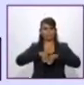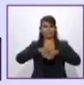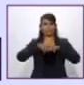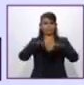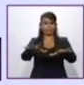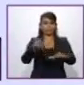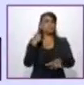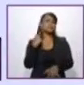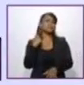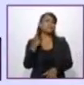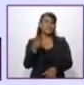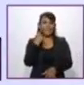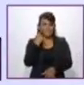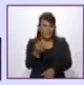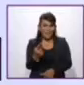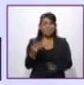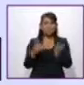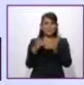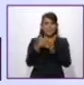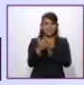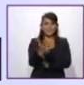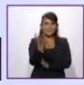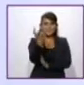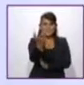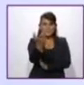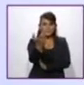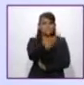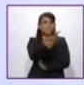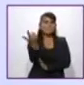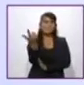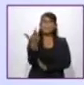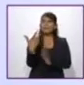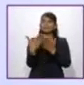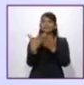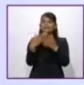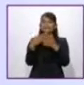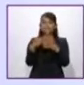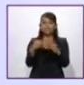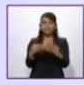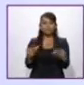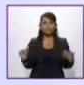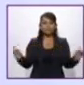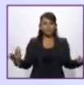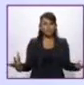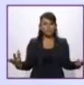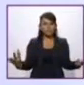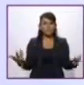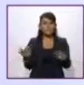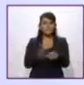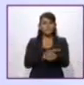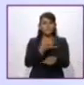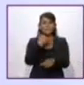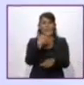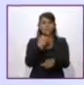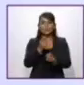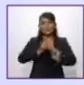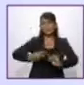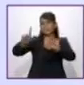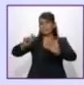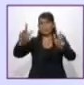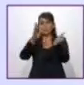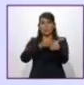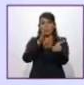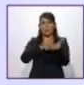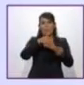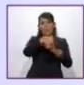de pesos de nosotros, los ciudadanos, tirados a la basura. Tirados a la basura que contaminan. Empecemos por